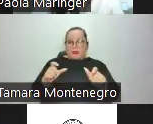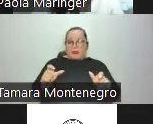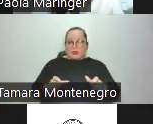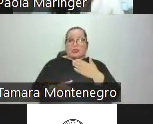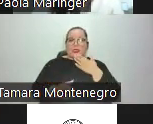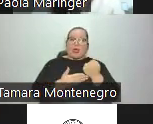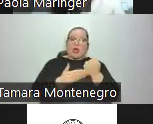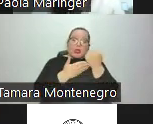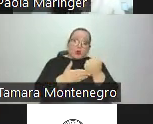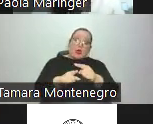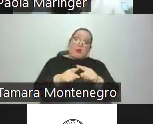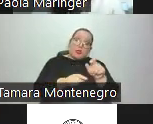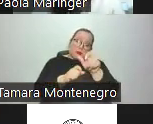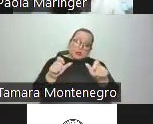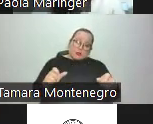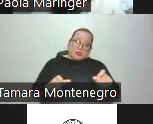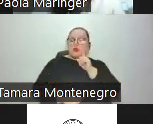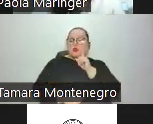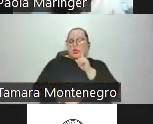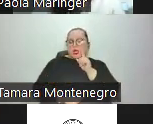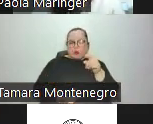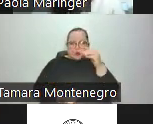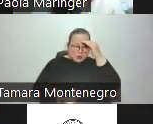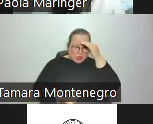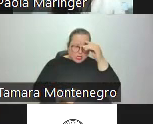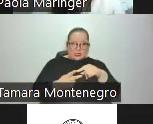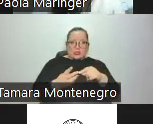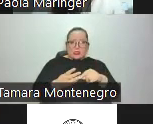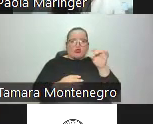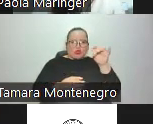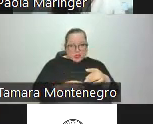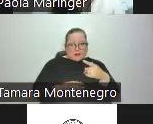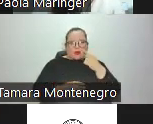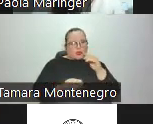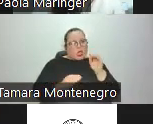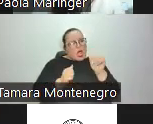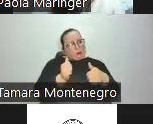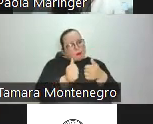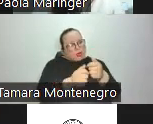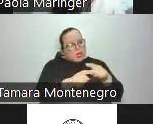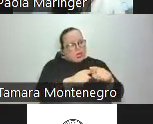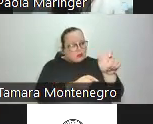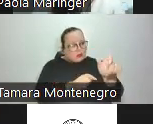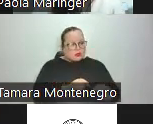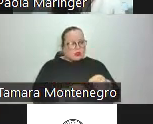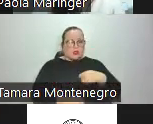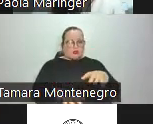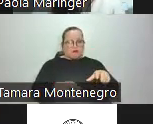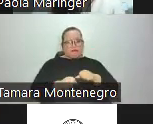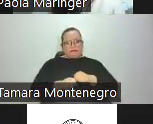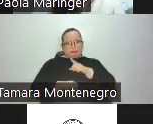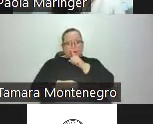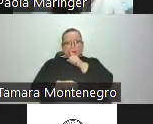otros. Si tú eres experto en algo o sabes de algo, apoya a otras personas. No te quedes con ese conocimiento dentro